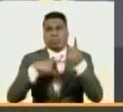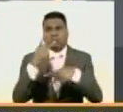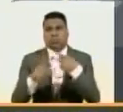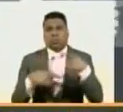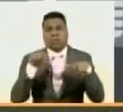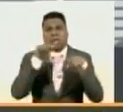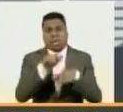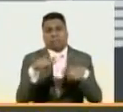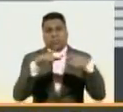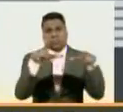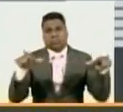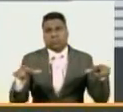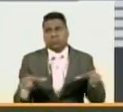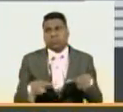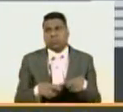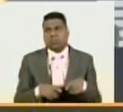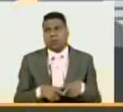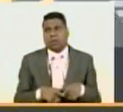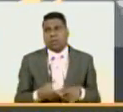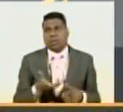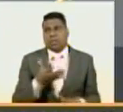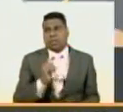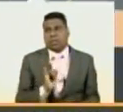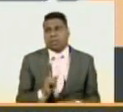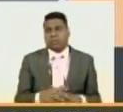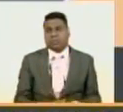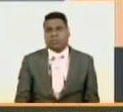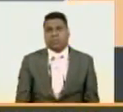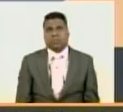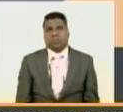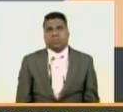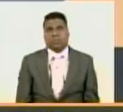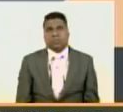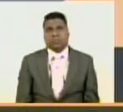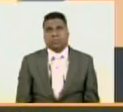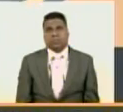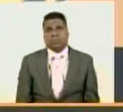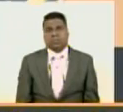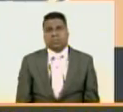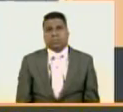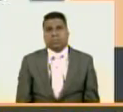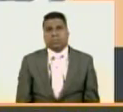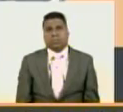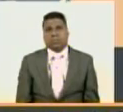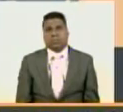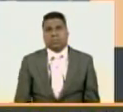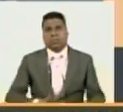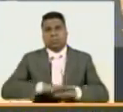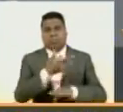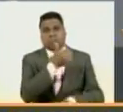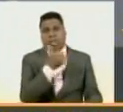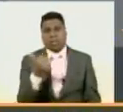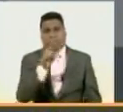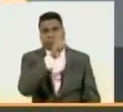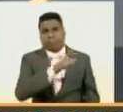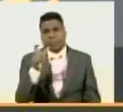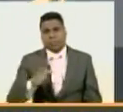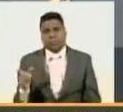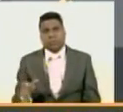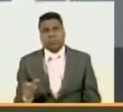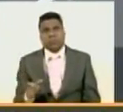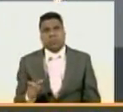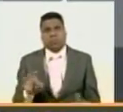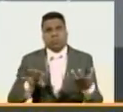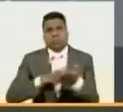estos rubros que se hayan prestado a hacer o a dar el suministro logístico para que estos desadaptados, para que